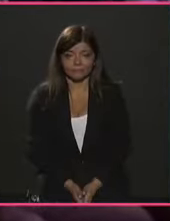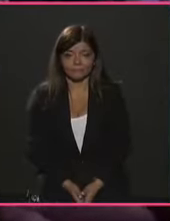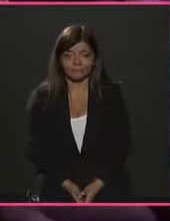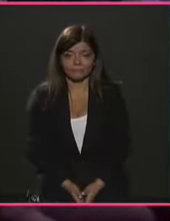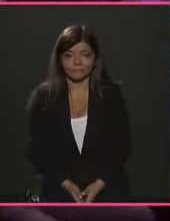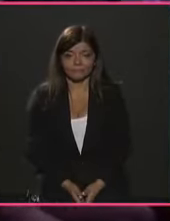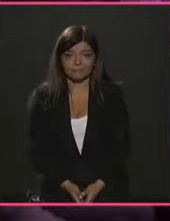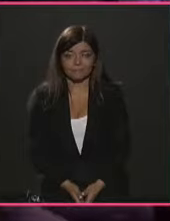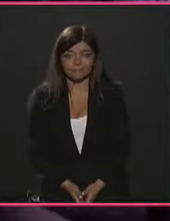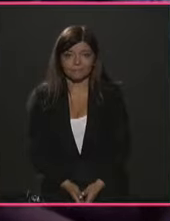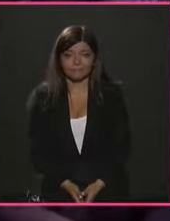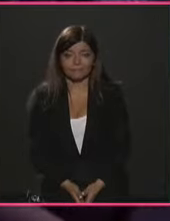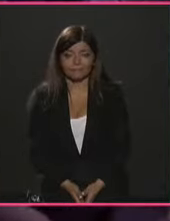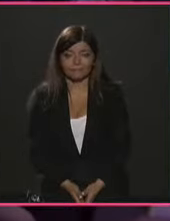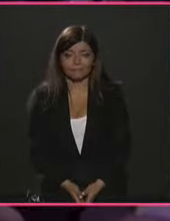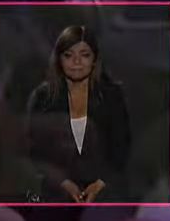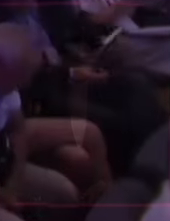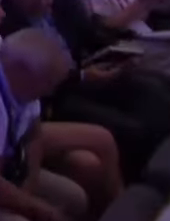gracias